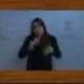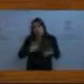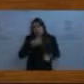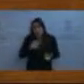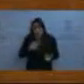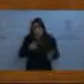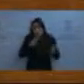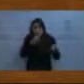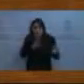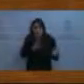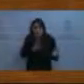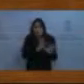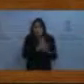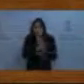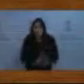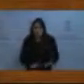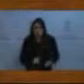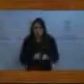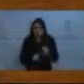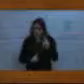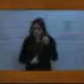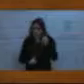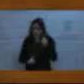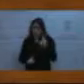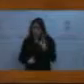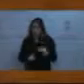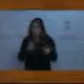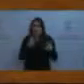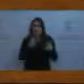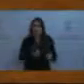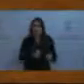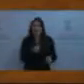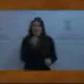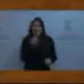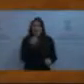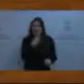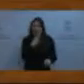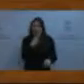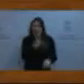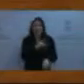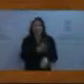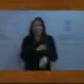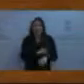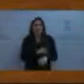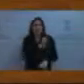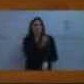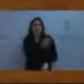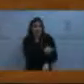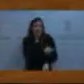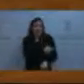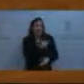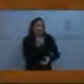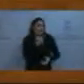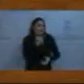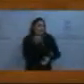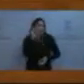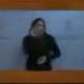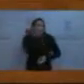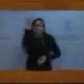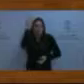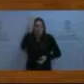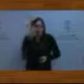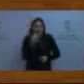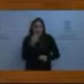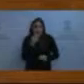por terminar, dos cosas. Mire, la medicina deportiva, efectivamente, yo creo que está absolutamente infrautilizada. La unidad de medicina, que es una buena idea, está